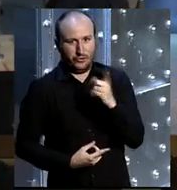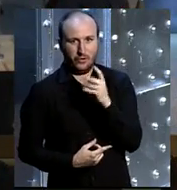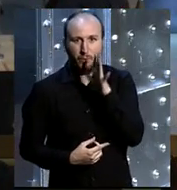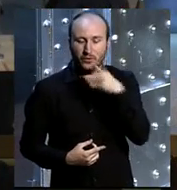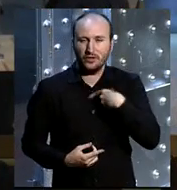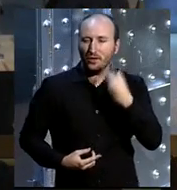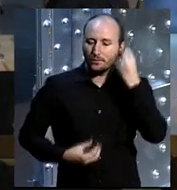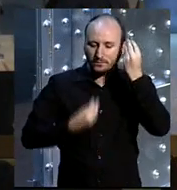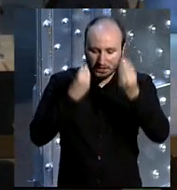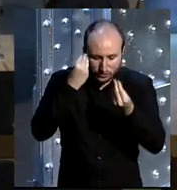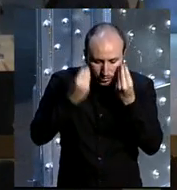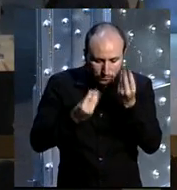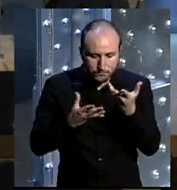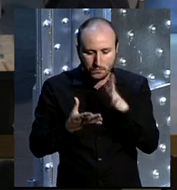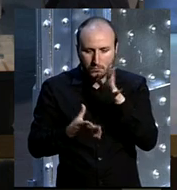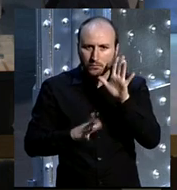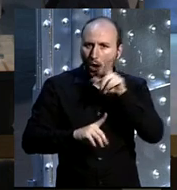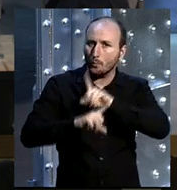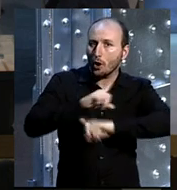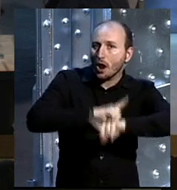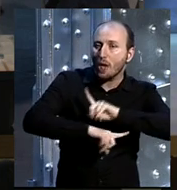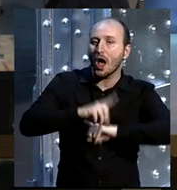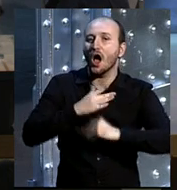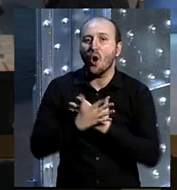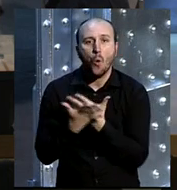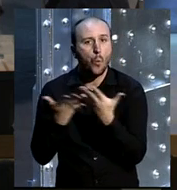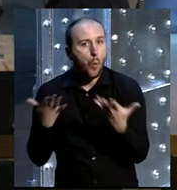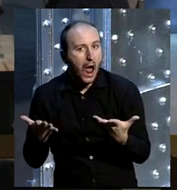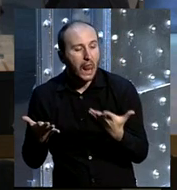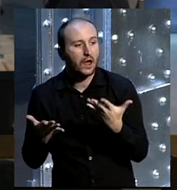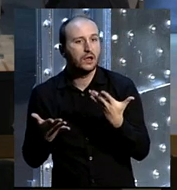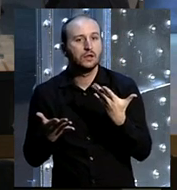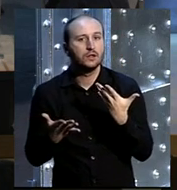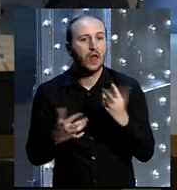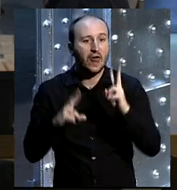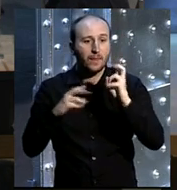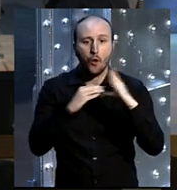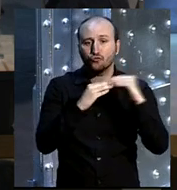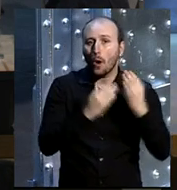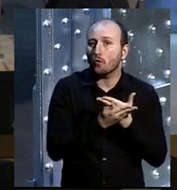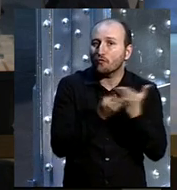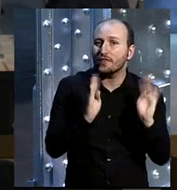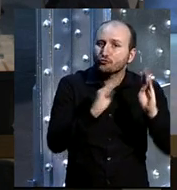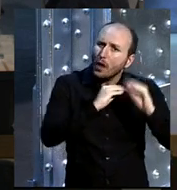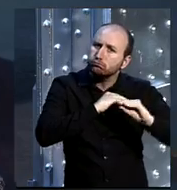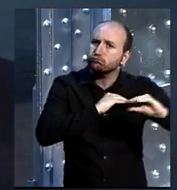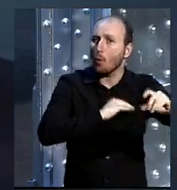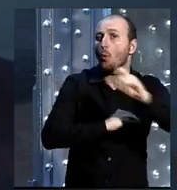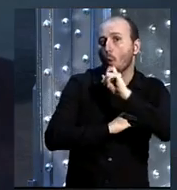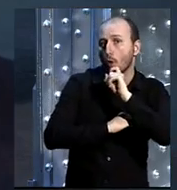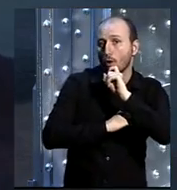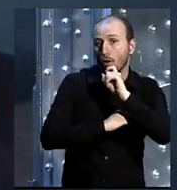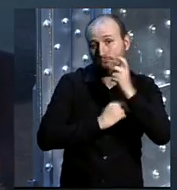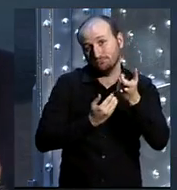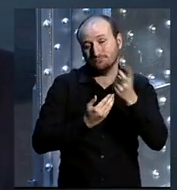creo que el problema es cómo mantener la confianza del usuario, y eso solo se hace